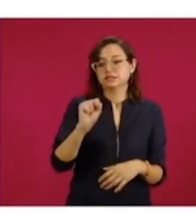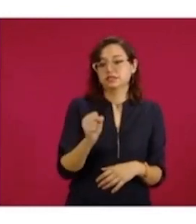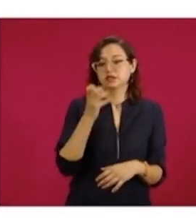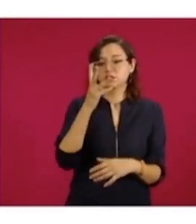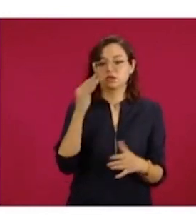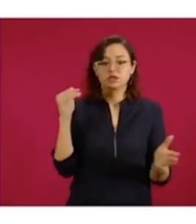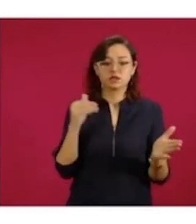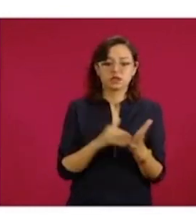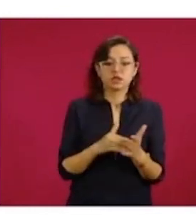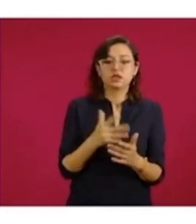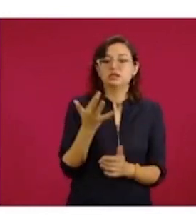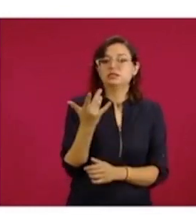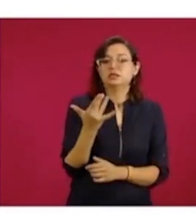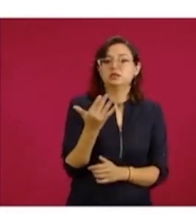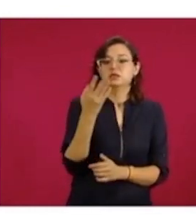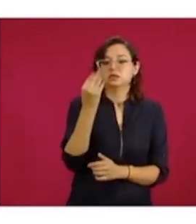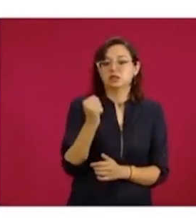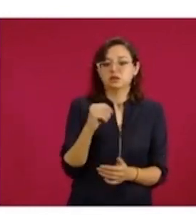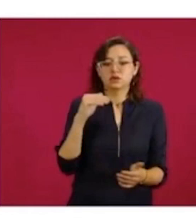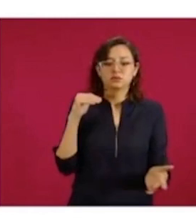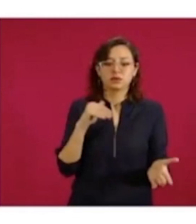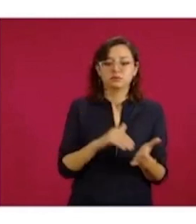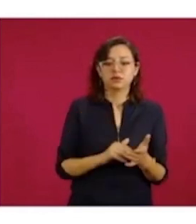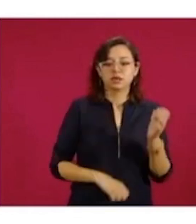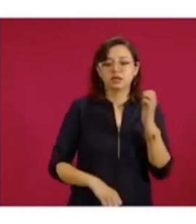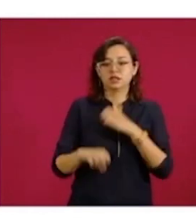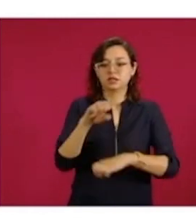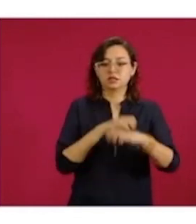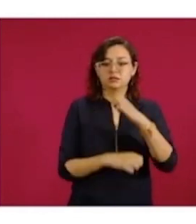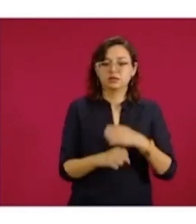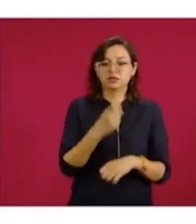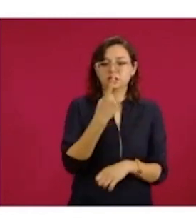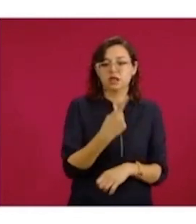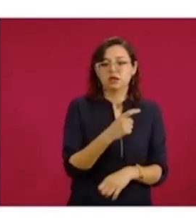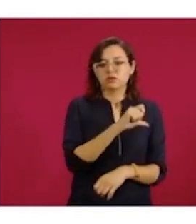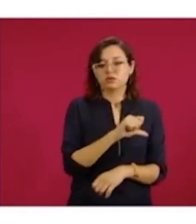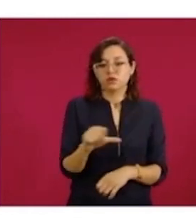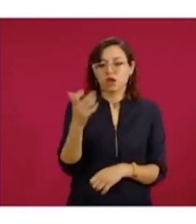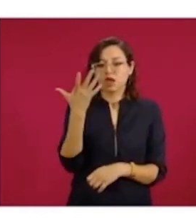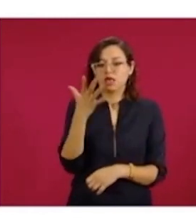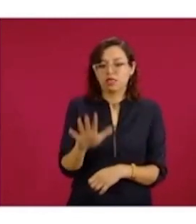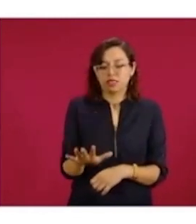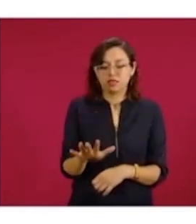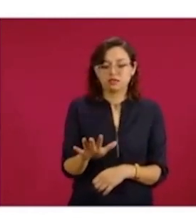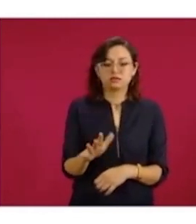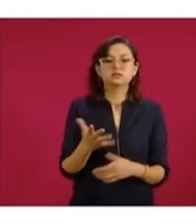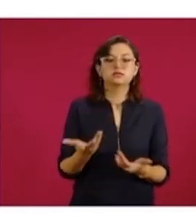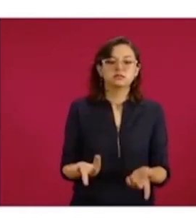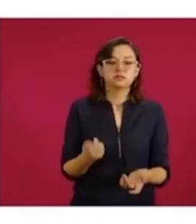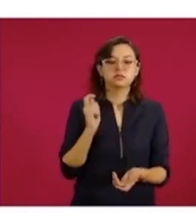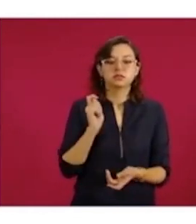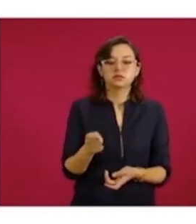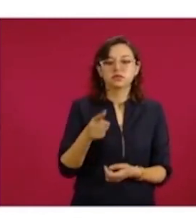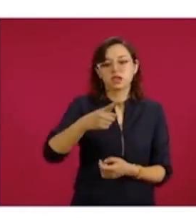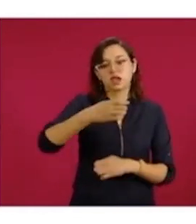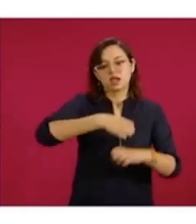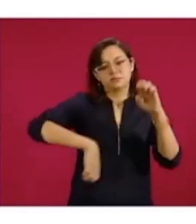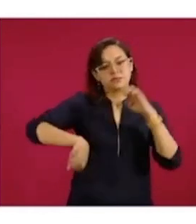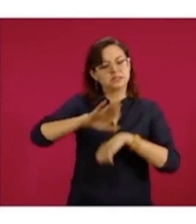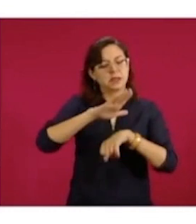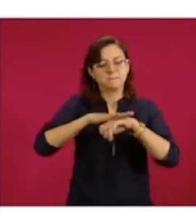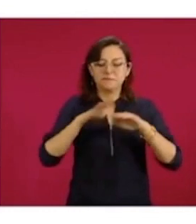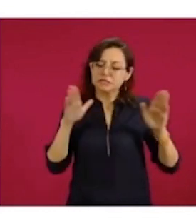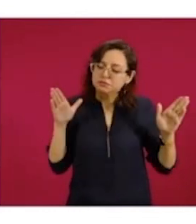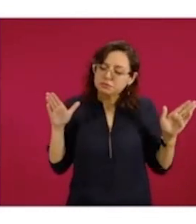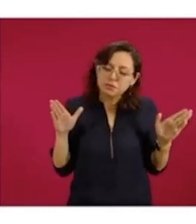son 59.000 empresas de 1 a 10. Es decir, son las empresas